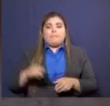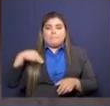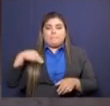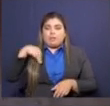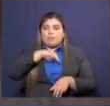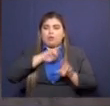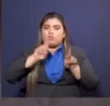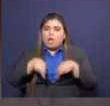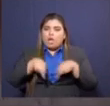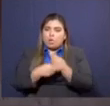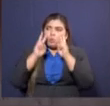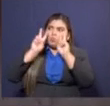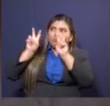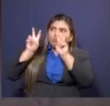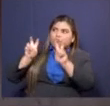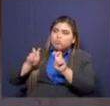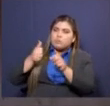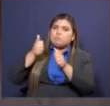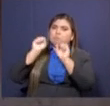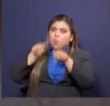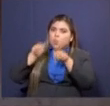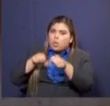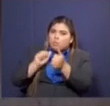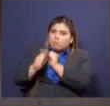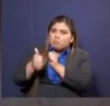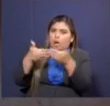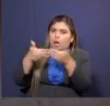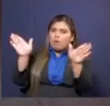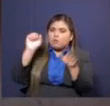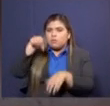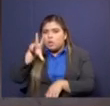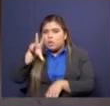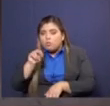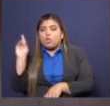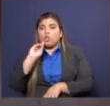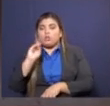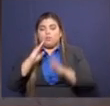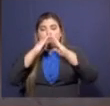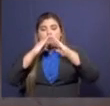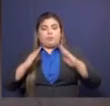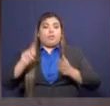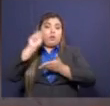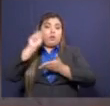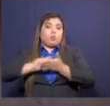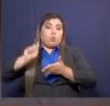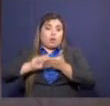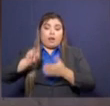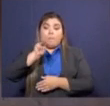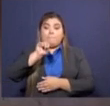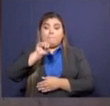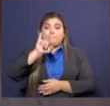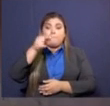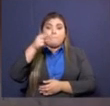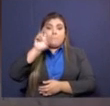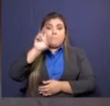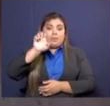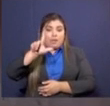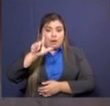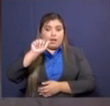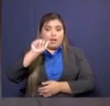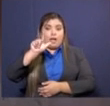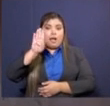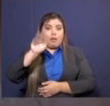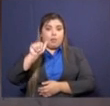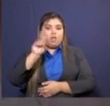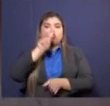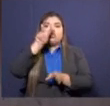por el Ministerio de Salud, tales como el Centro Educativo Miguel Alba en